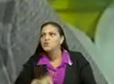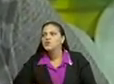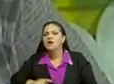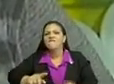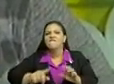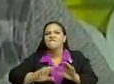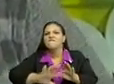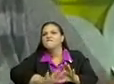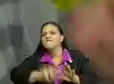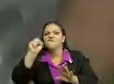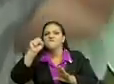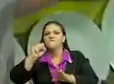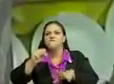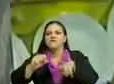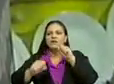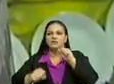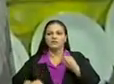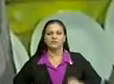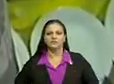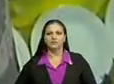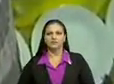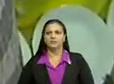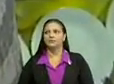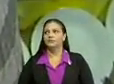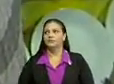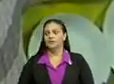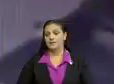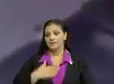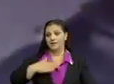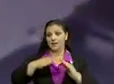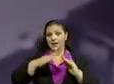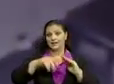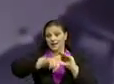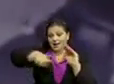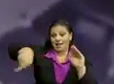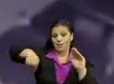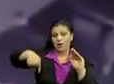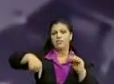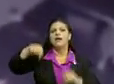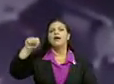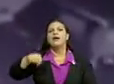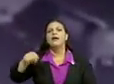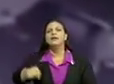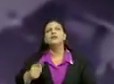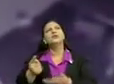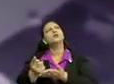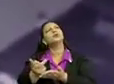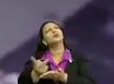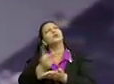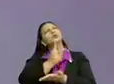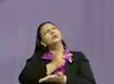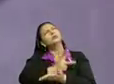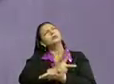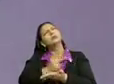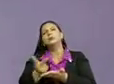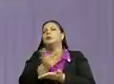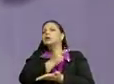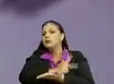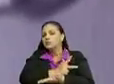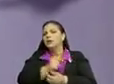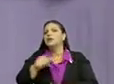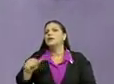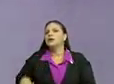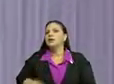las madrugadas, aquí a la vuelta que yo vivo, hace 2 semanas, 3 semanas, hubo un robo